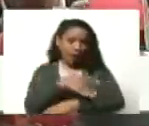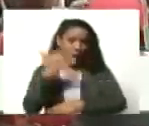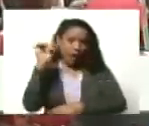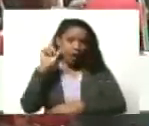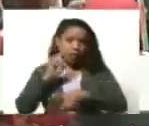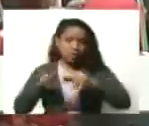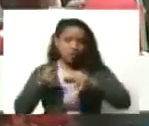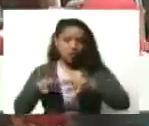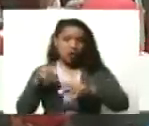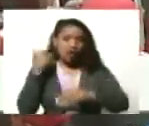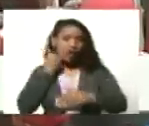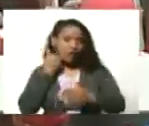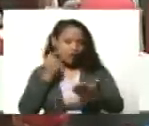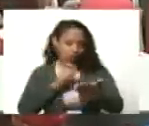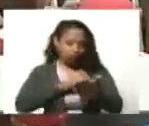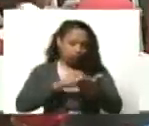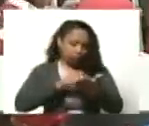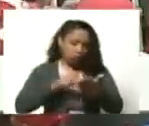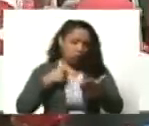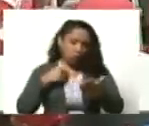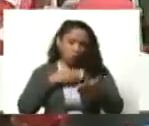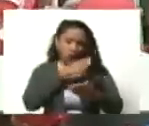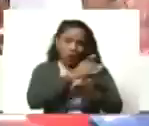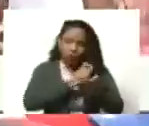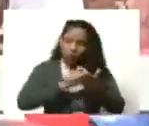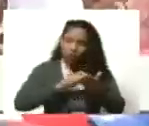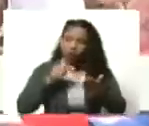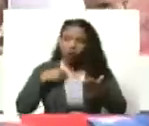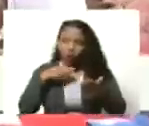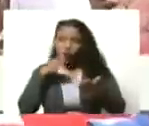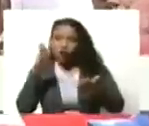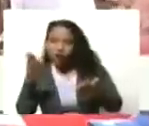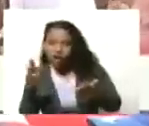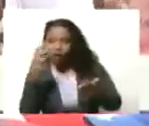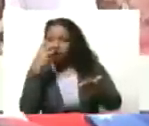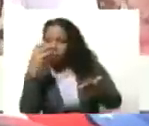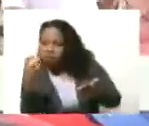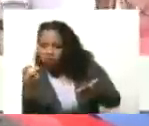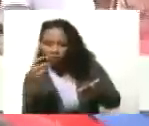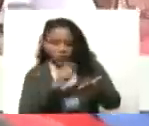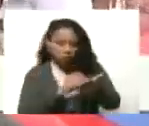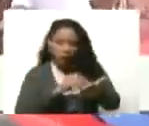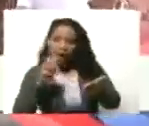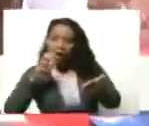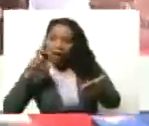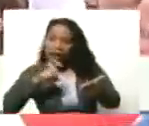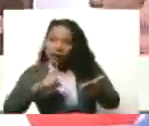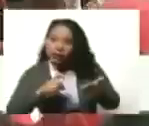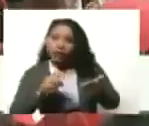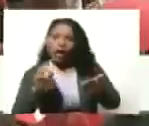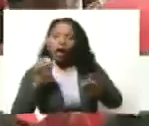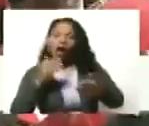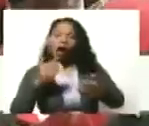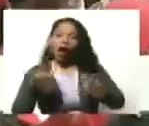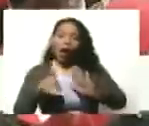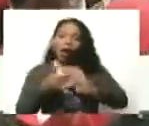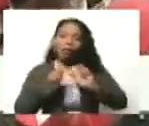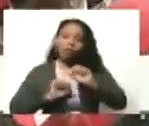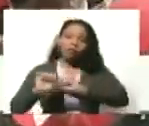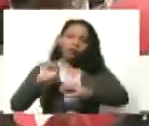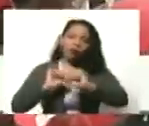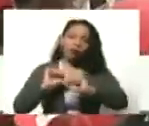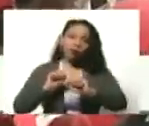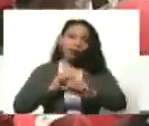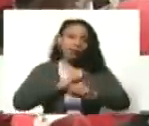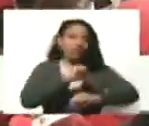enfermo. Voy y anoto, visité a la señora Carmen. El niño necesita un antibiótico. Bueno, a